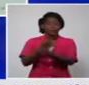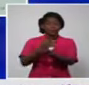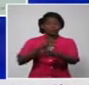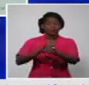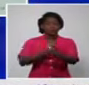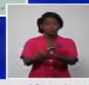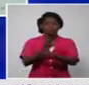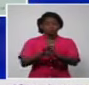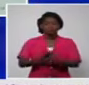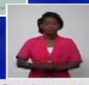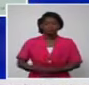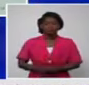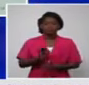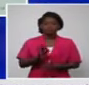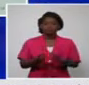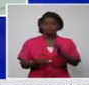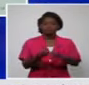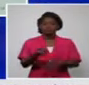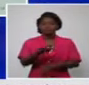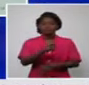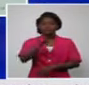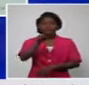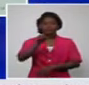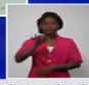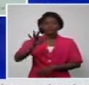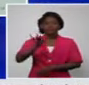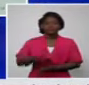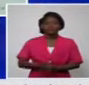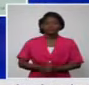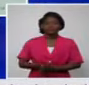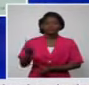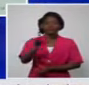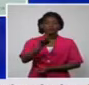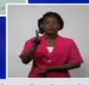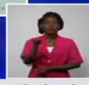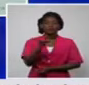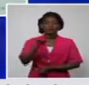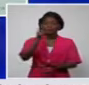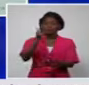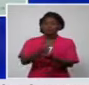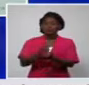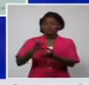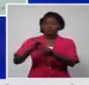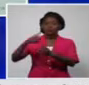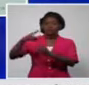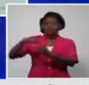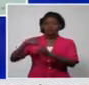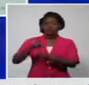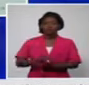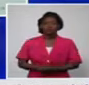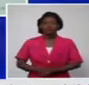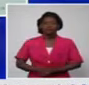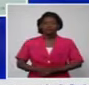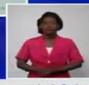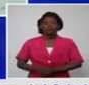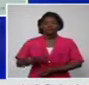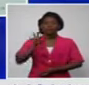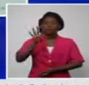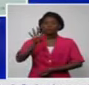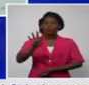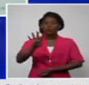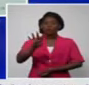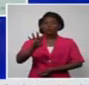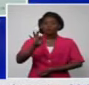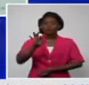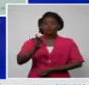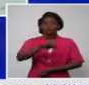18 casos autóctonos ayer, 11 en el municipio de Guantánamo, 4 en el municipio Maicí,